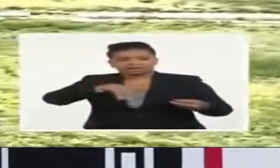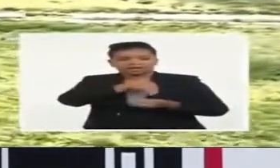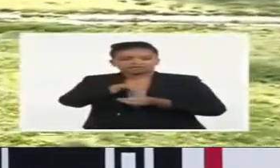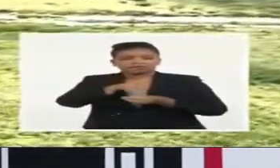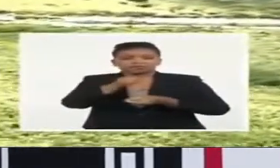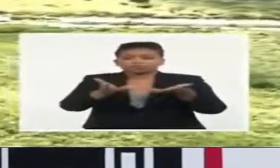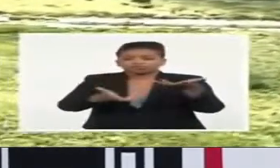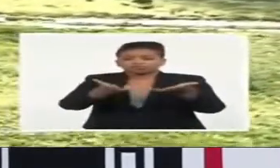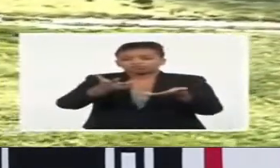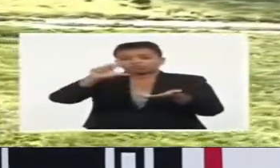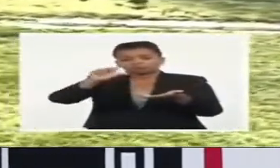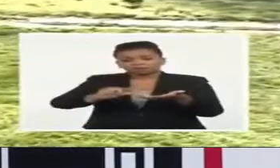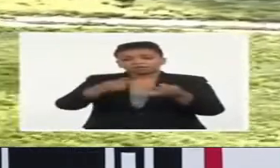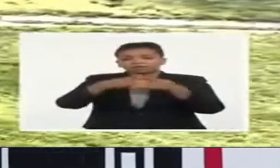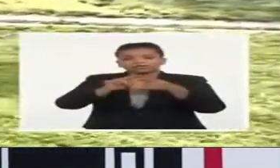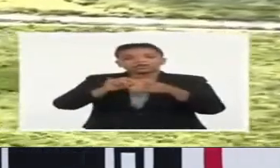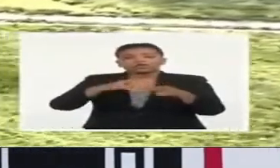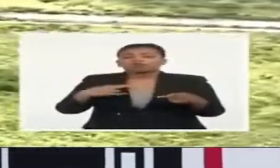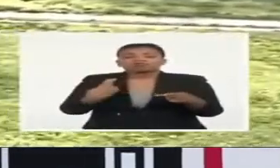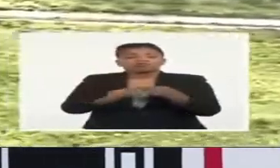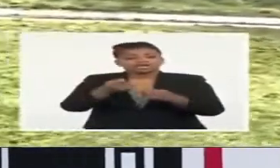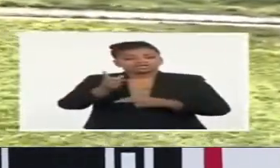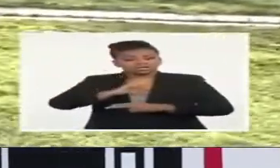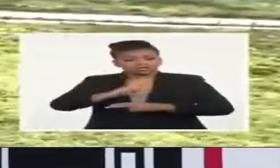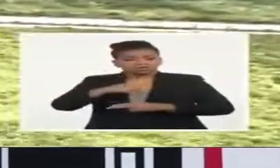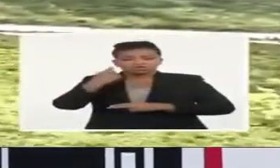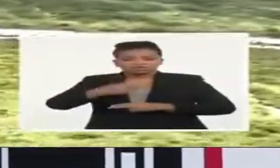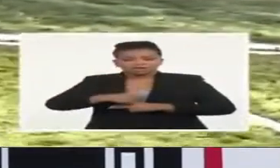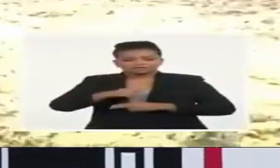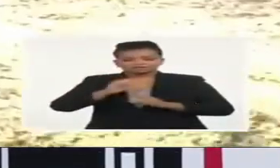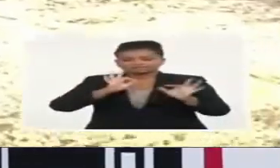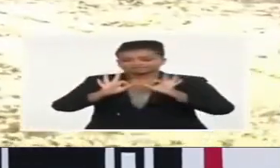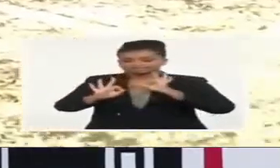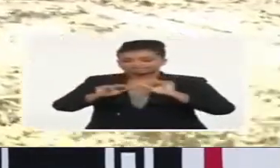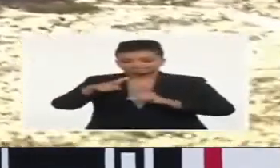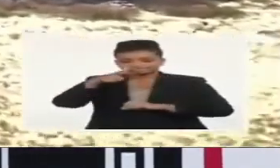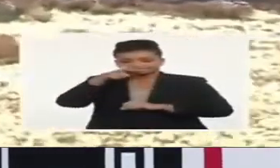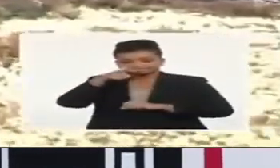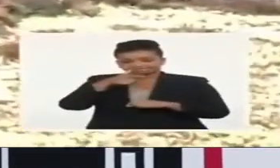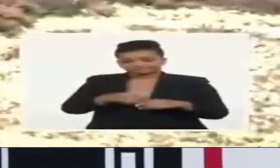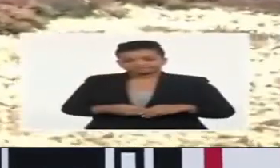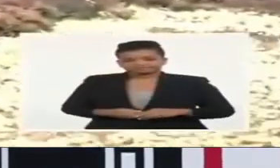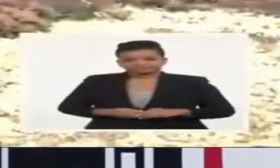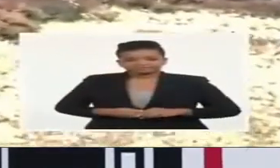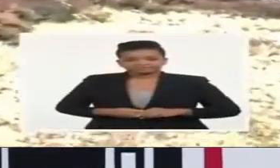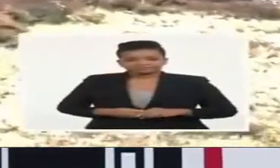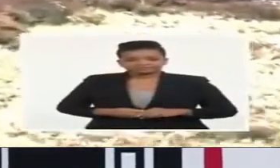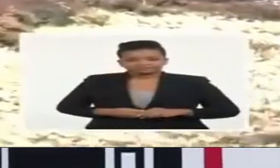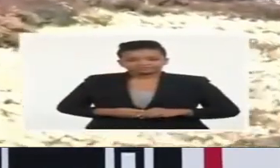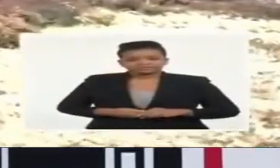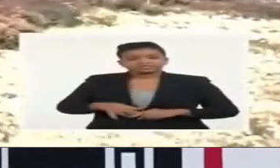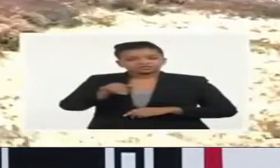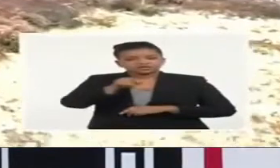Solamente lo que están ahora es recogiendo parte de su resto, pero hay que darlas por muerto ya.